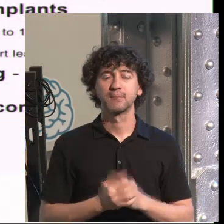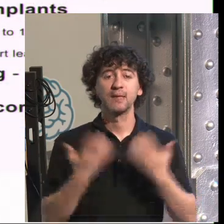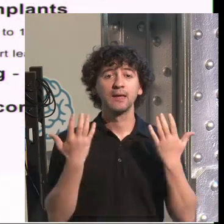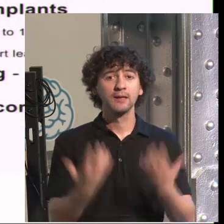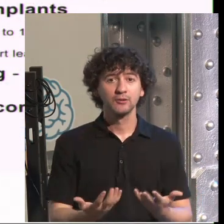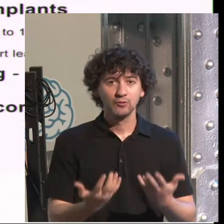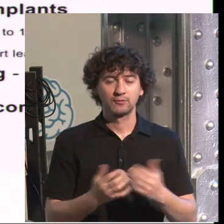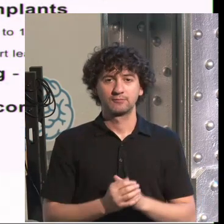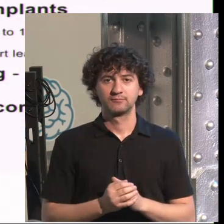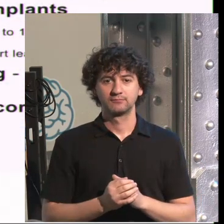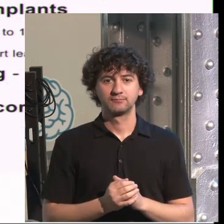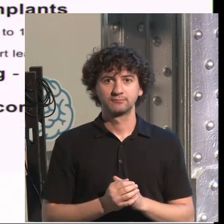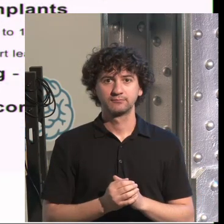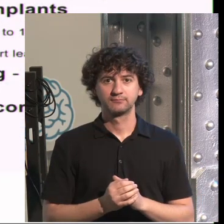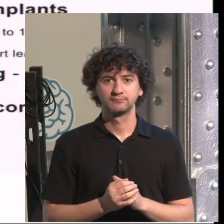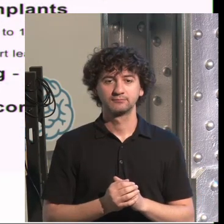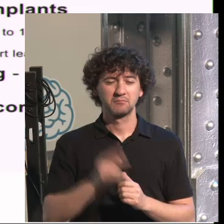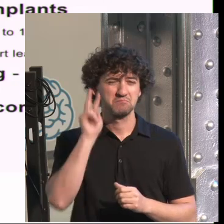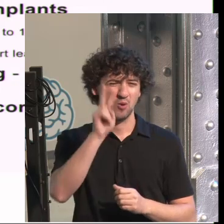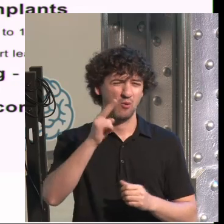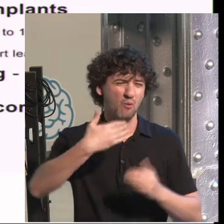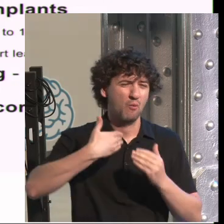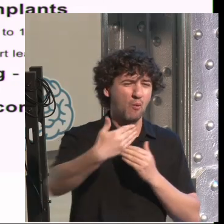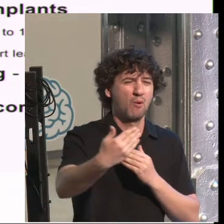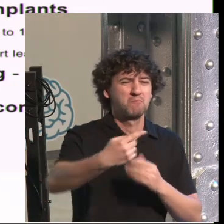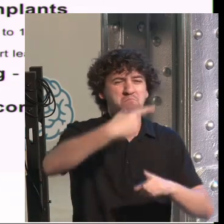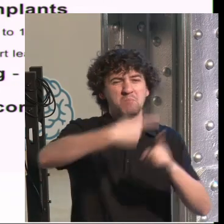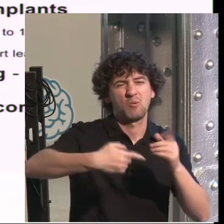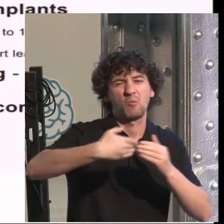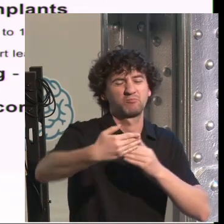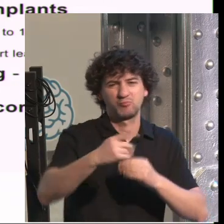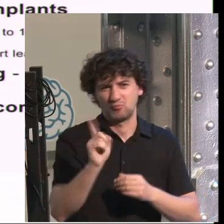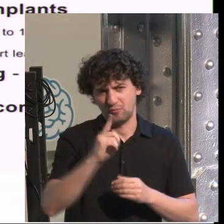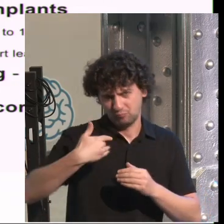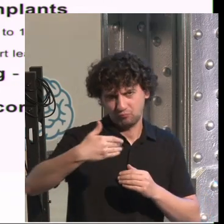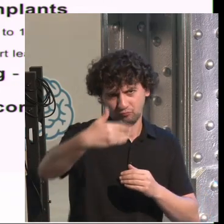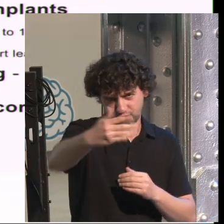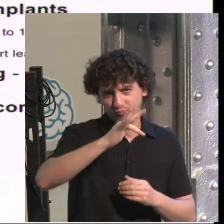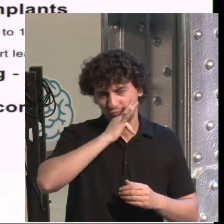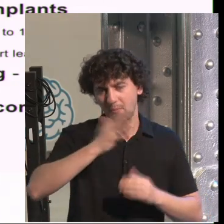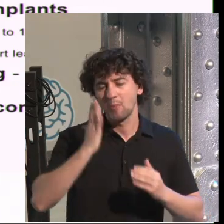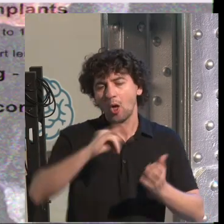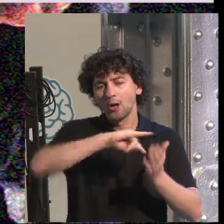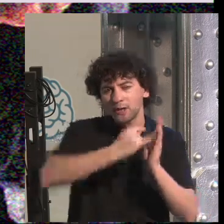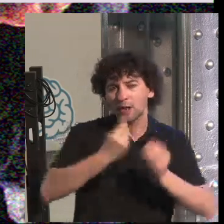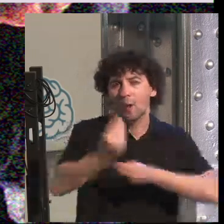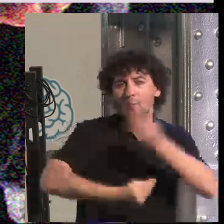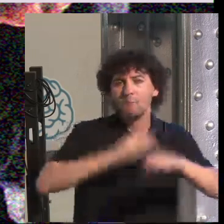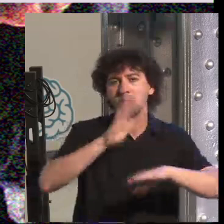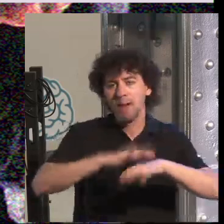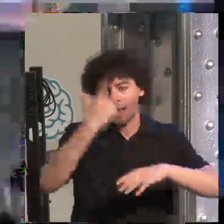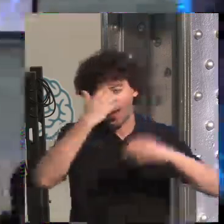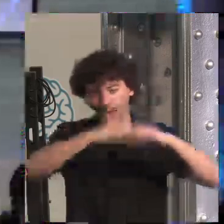Entonces, no es algo que veremos en el corto plazo probablemente en humanos, pero es una de las técnicas que se pueden utilizar para estimular el